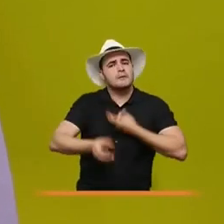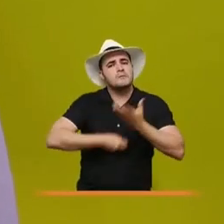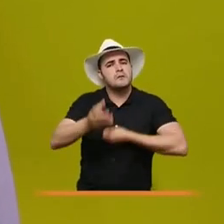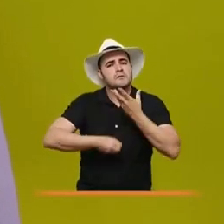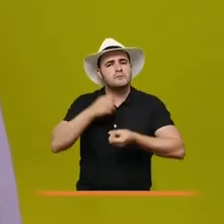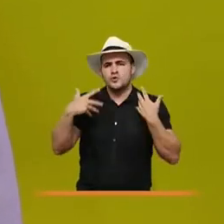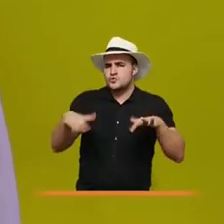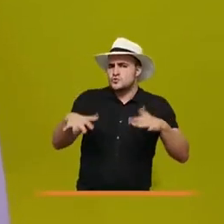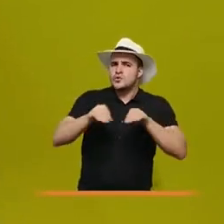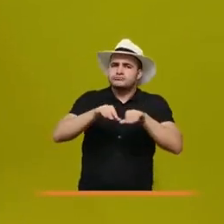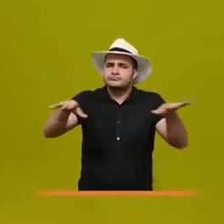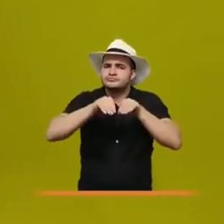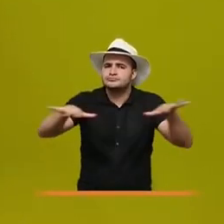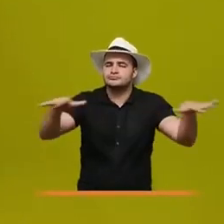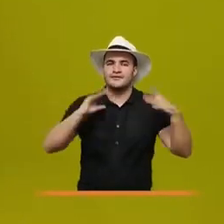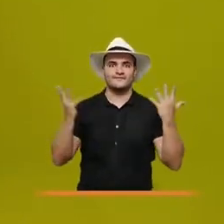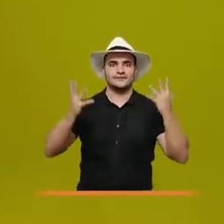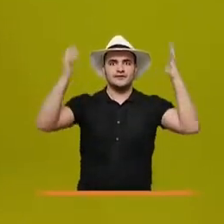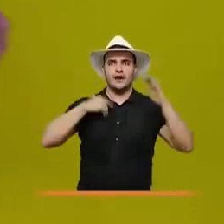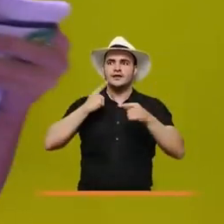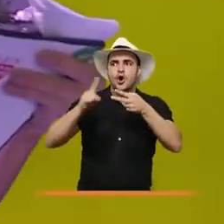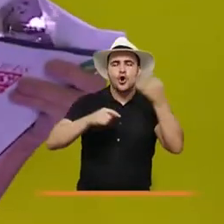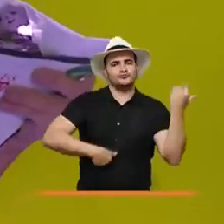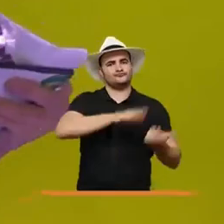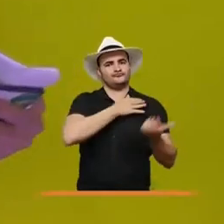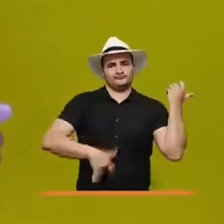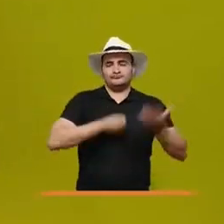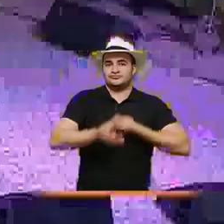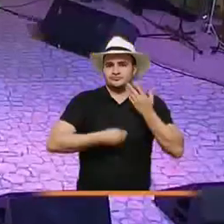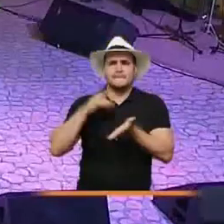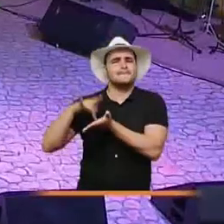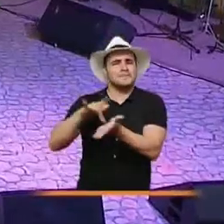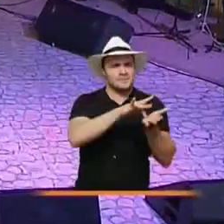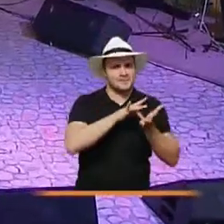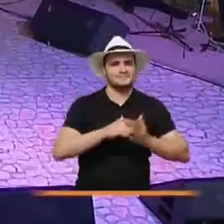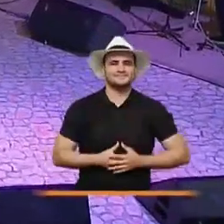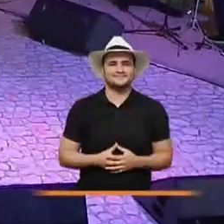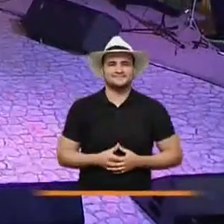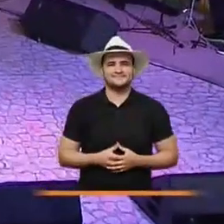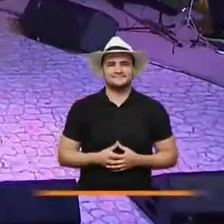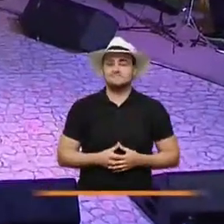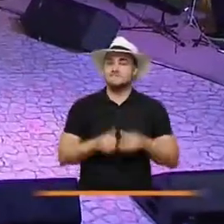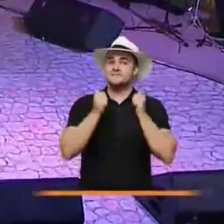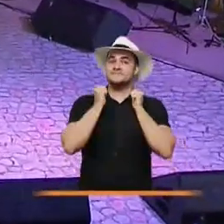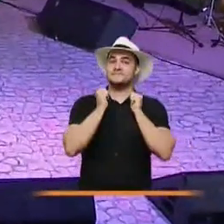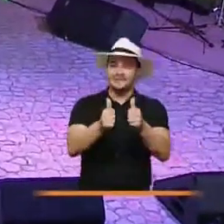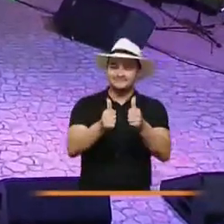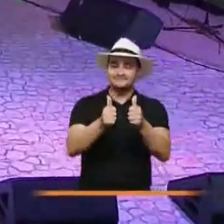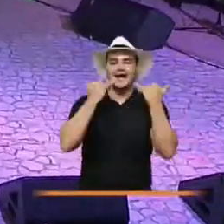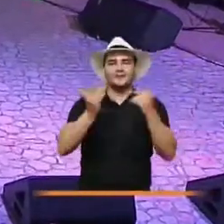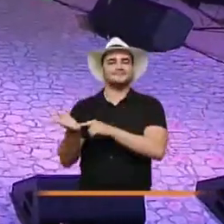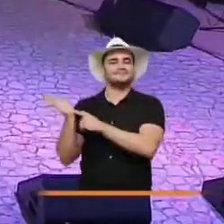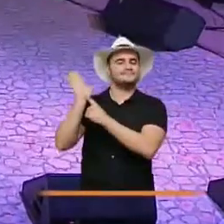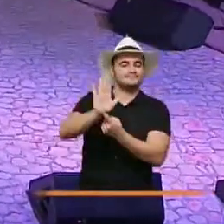de las transmisiones de los festivales de trova en diferentes cadenas radiales muy bien y presentamos